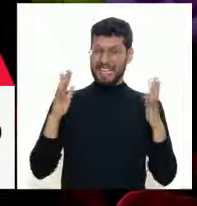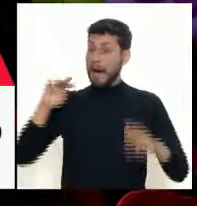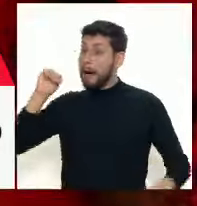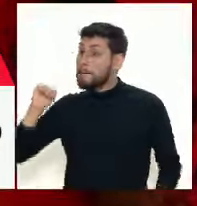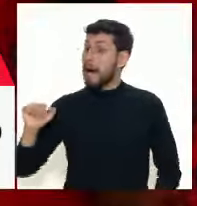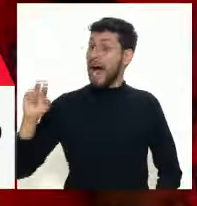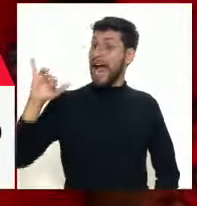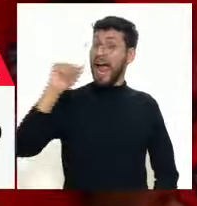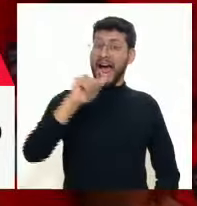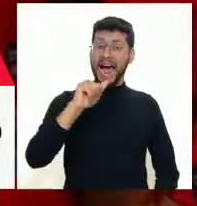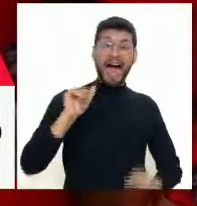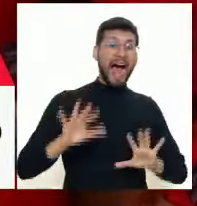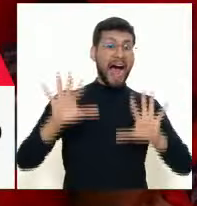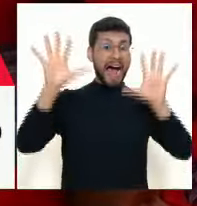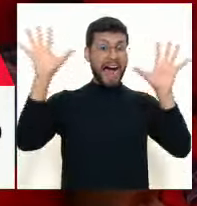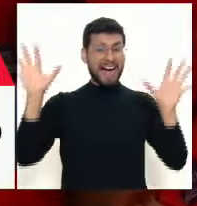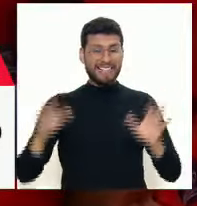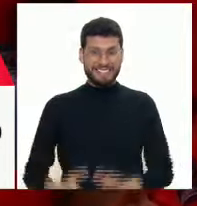¡Magia!